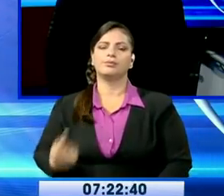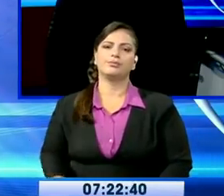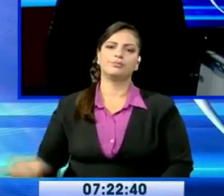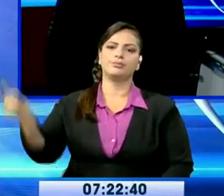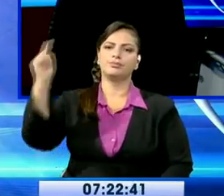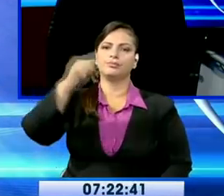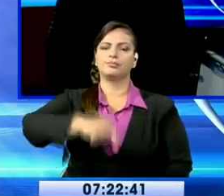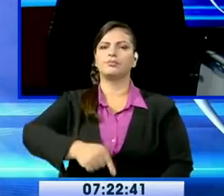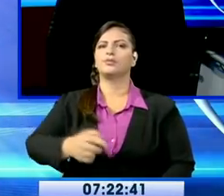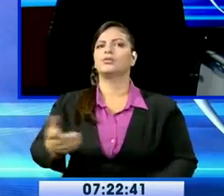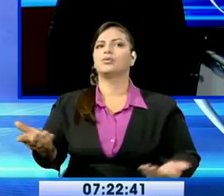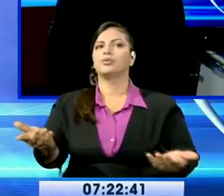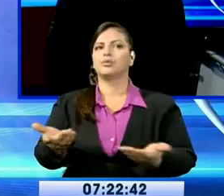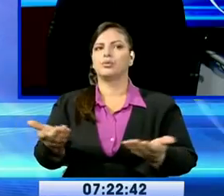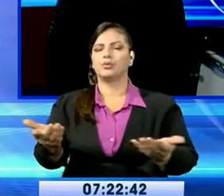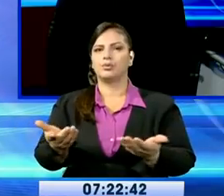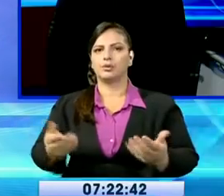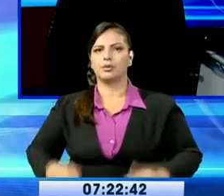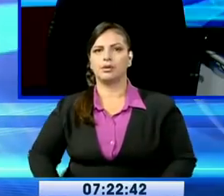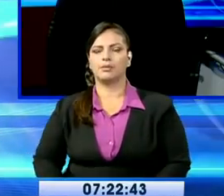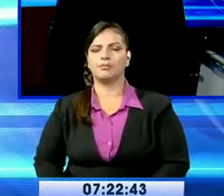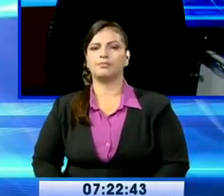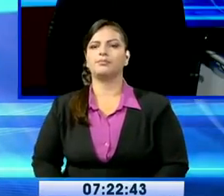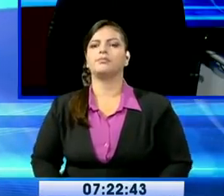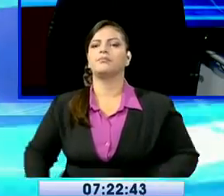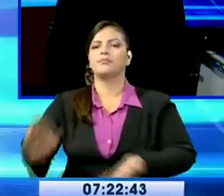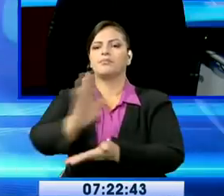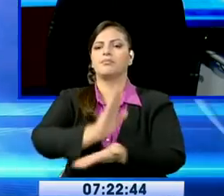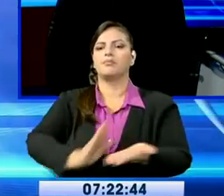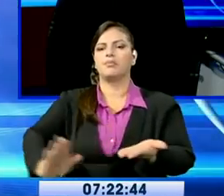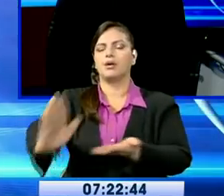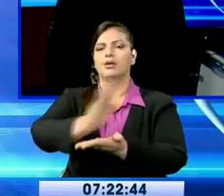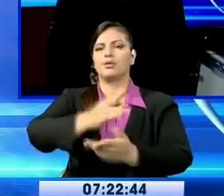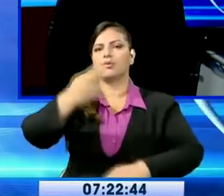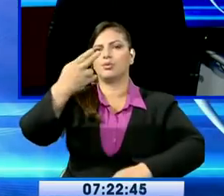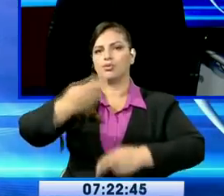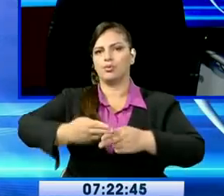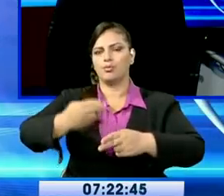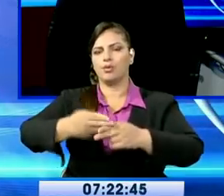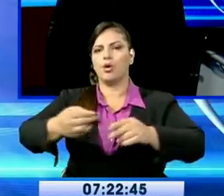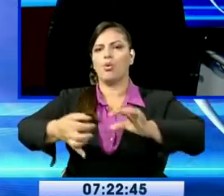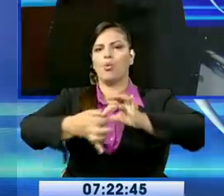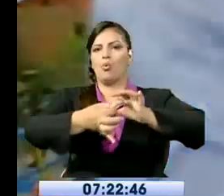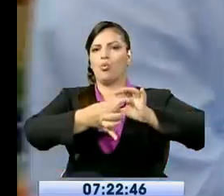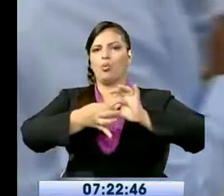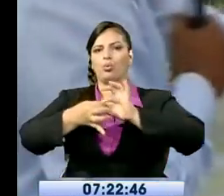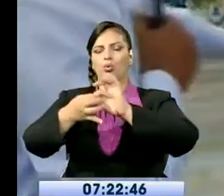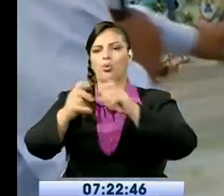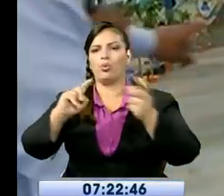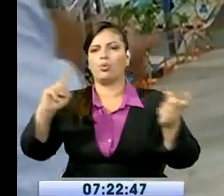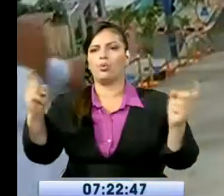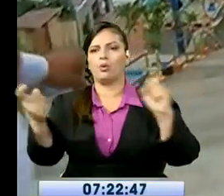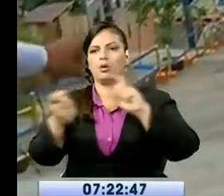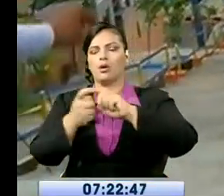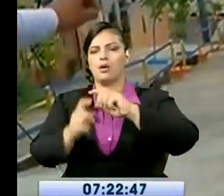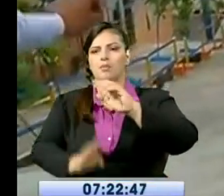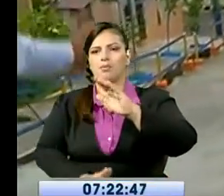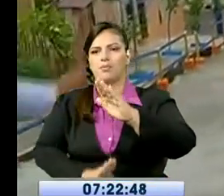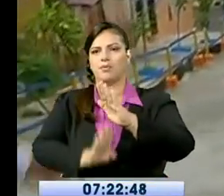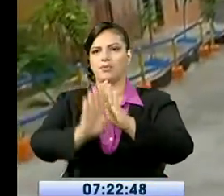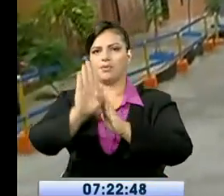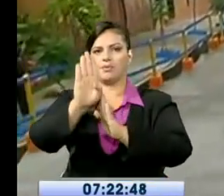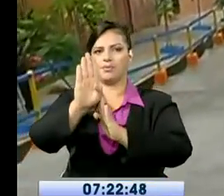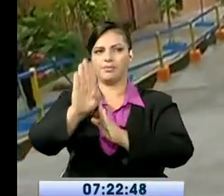el barrio Unión Cambio y Progreso, un sector, y rápidamente para que ustedes puedan darse cuenta, observen, por acá